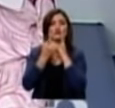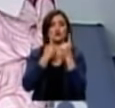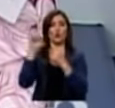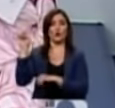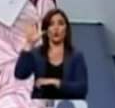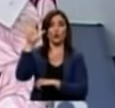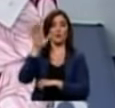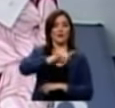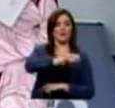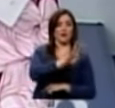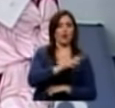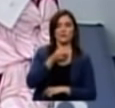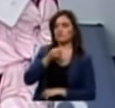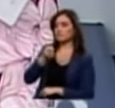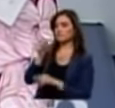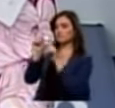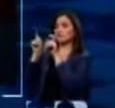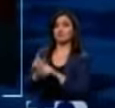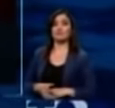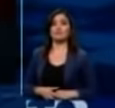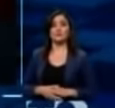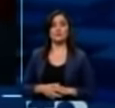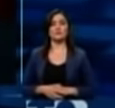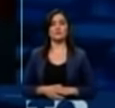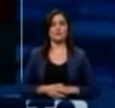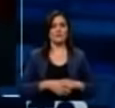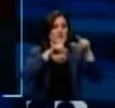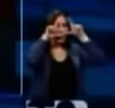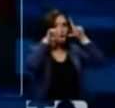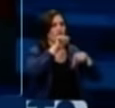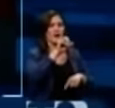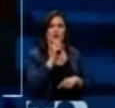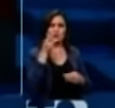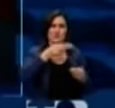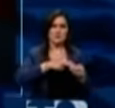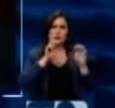desde Europa con Teleamazonas. ¿Pero Guillermo Lasso, a su criterio, tuvo